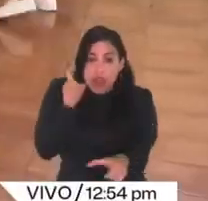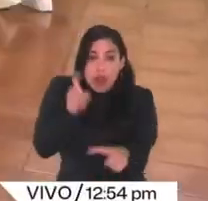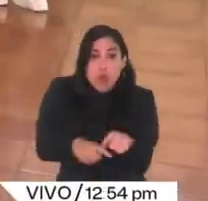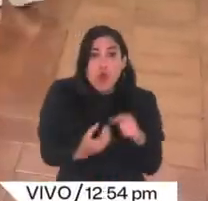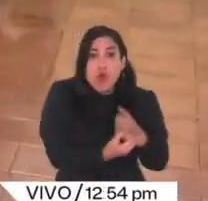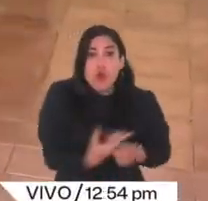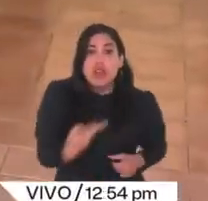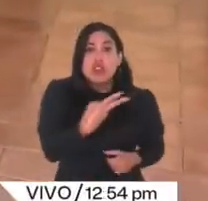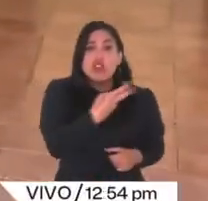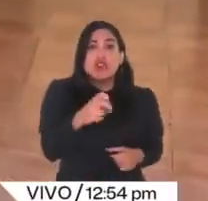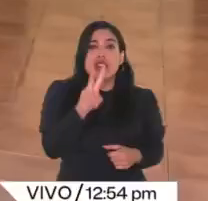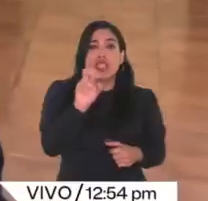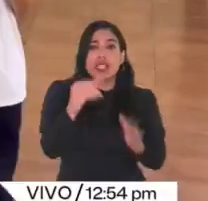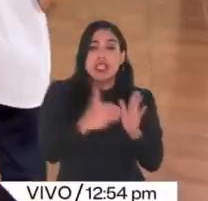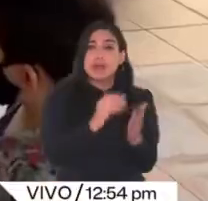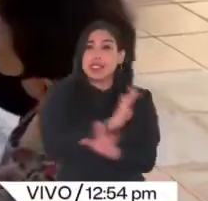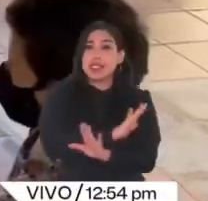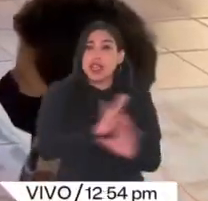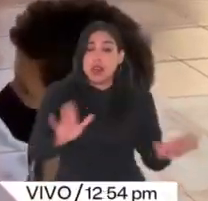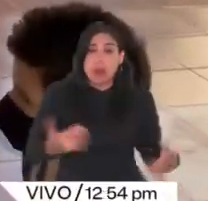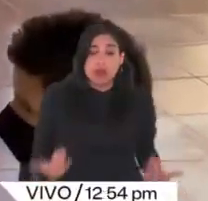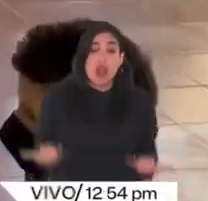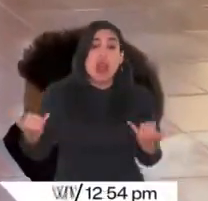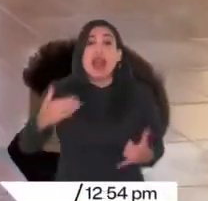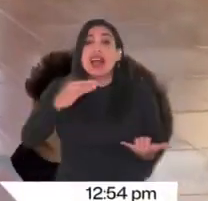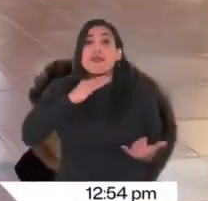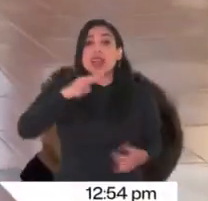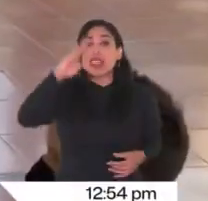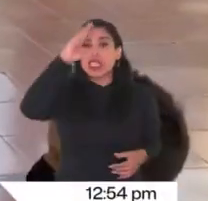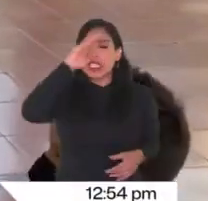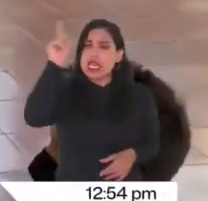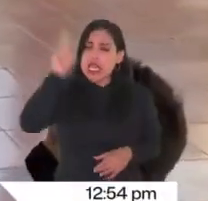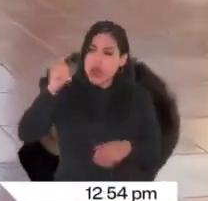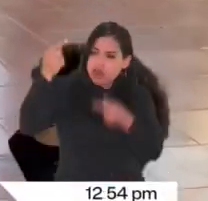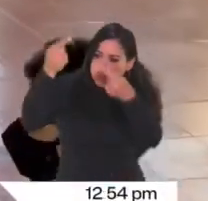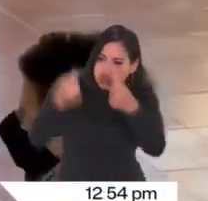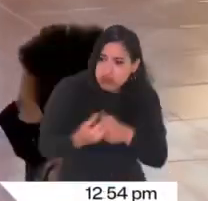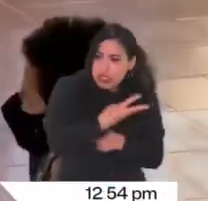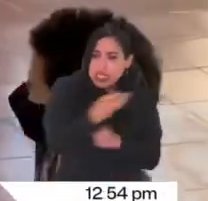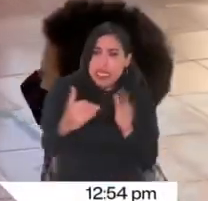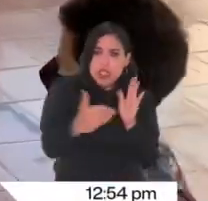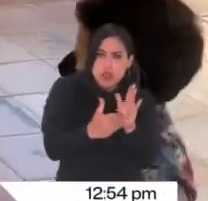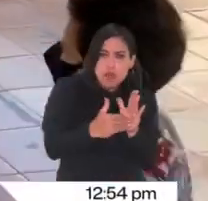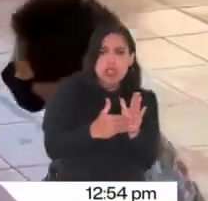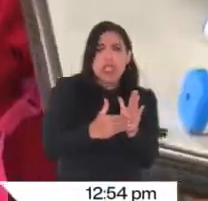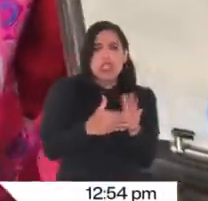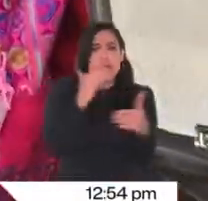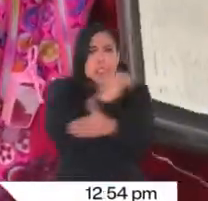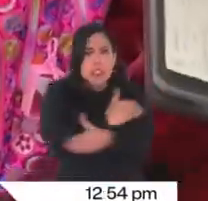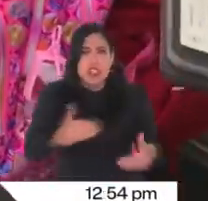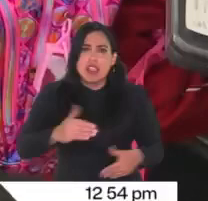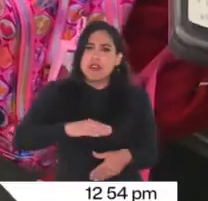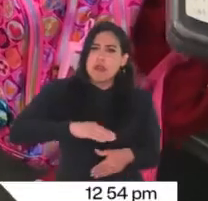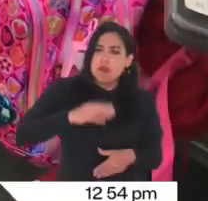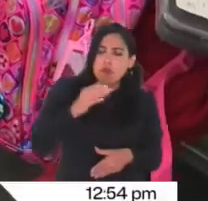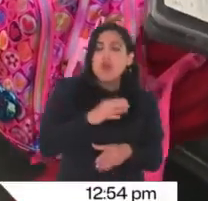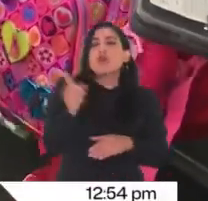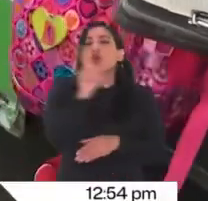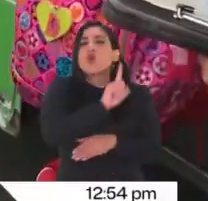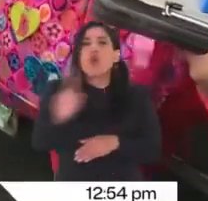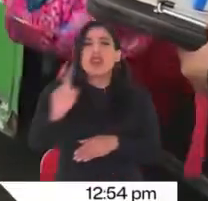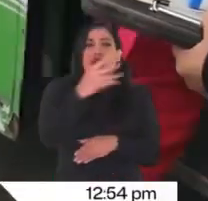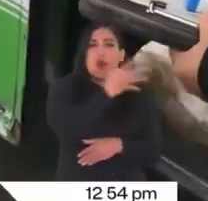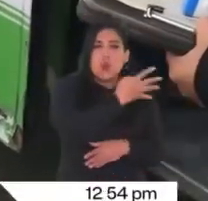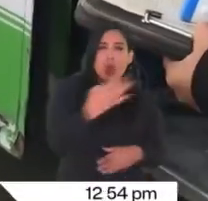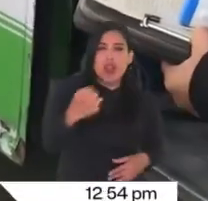A fecha de hoy, en Medellín debería haber matriculados 300.000 niños, niñas y adolescentes en las